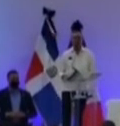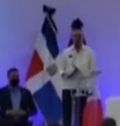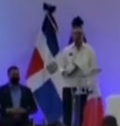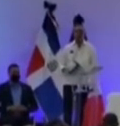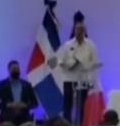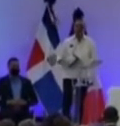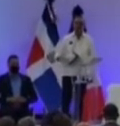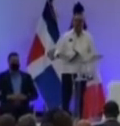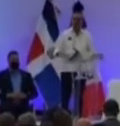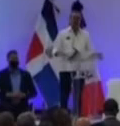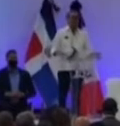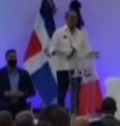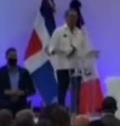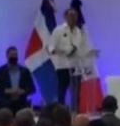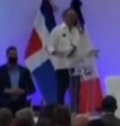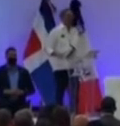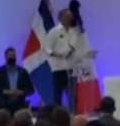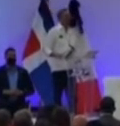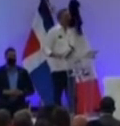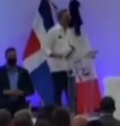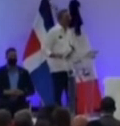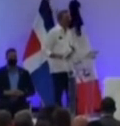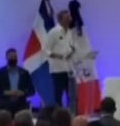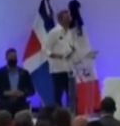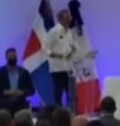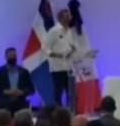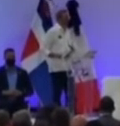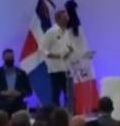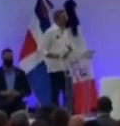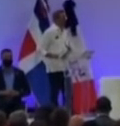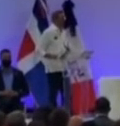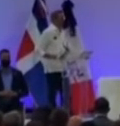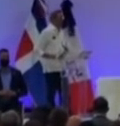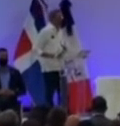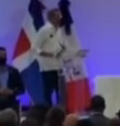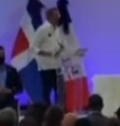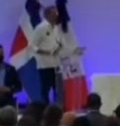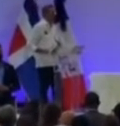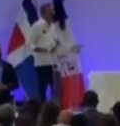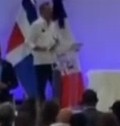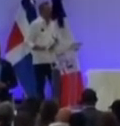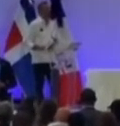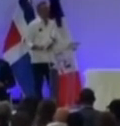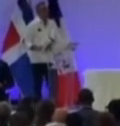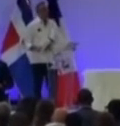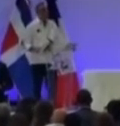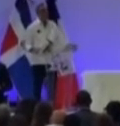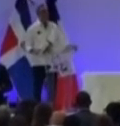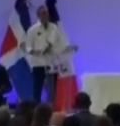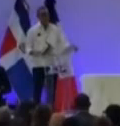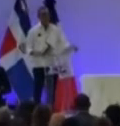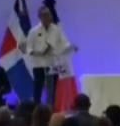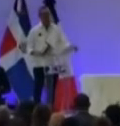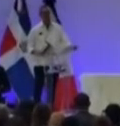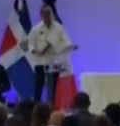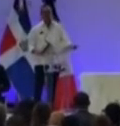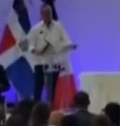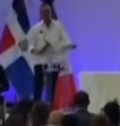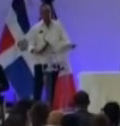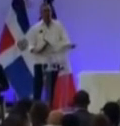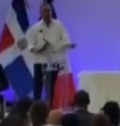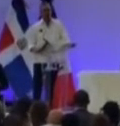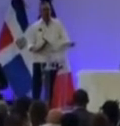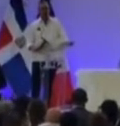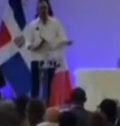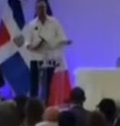luís abinader en este ámbito bueno me espera entonces que pase la raíz de esta decisión del